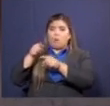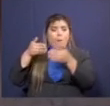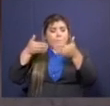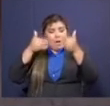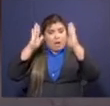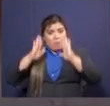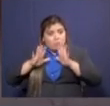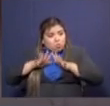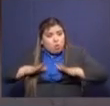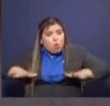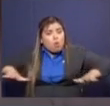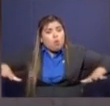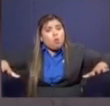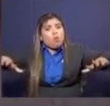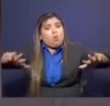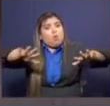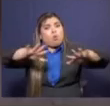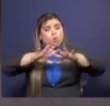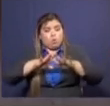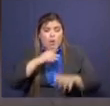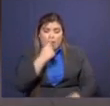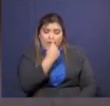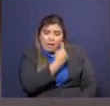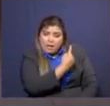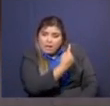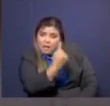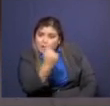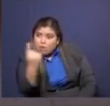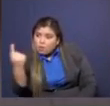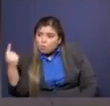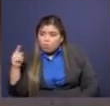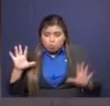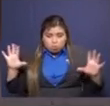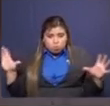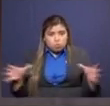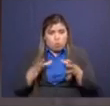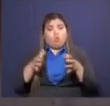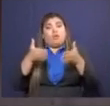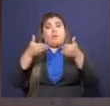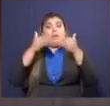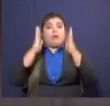Tiene que ser compartido por cada uno de nosotros,